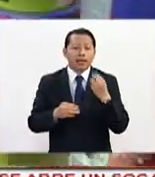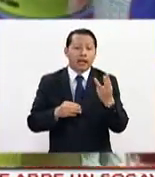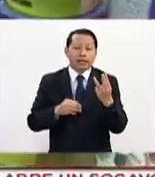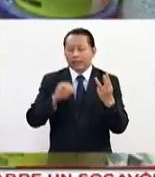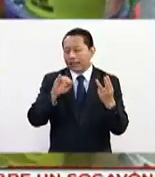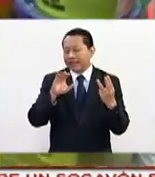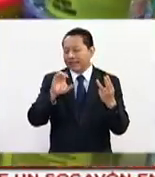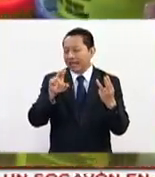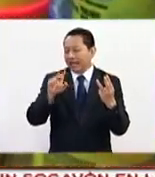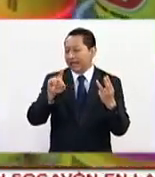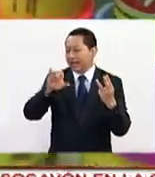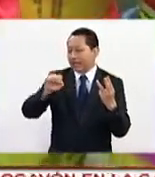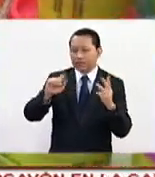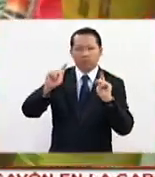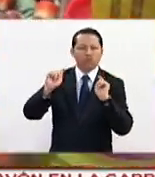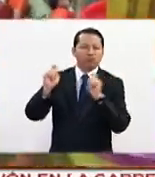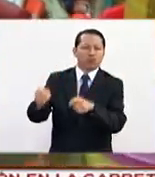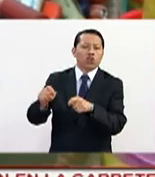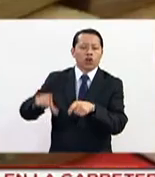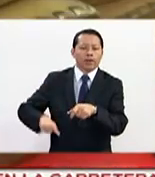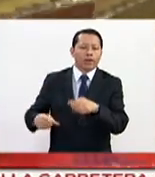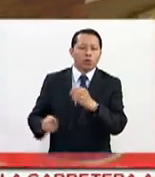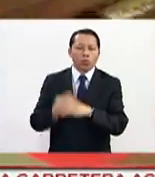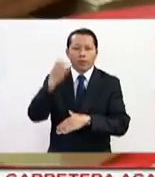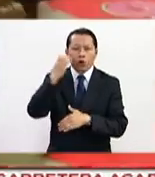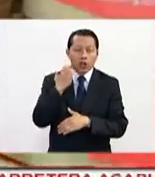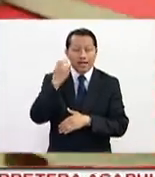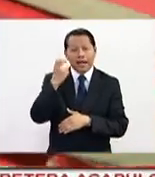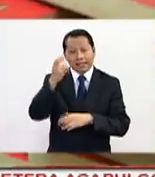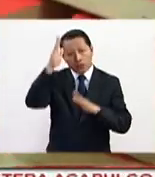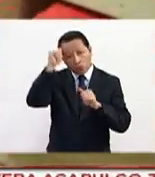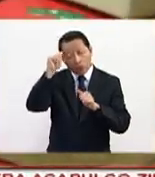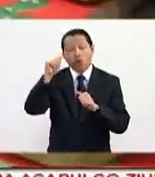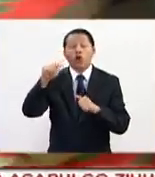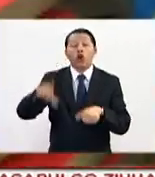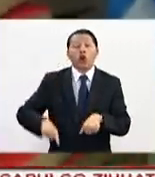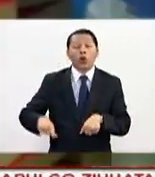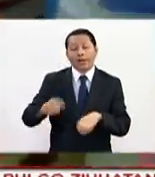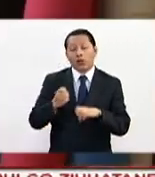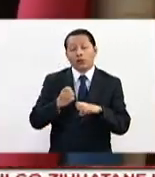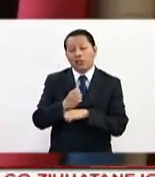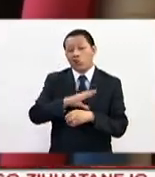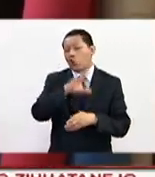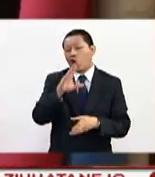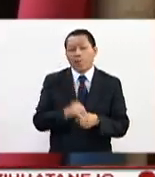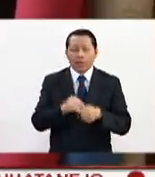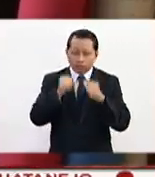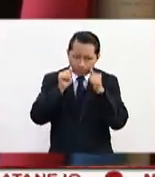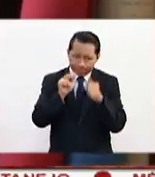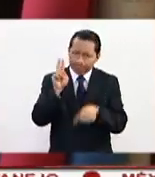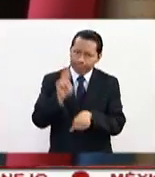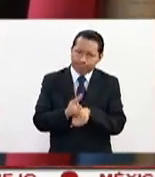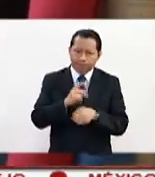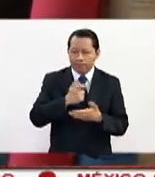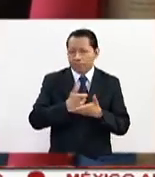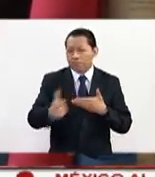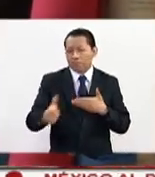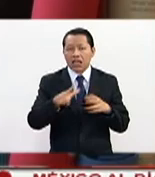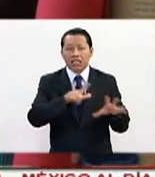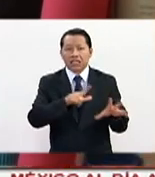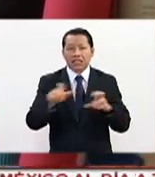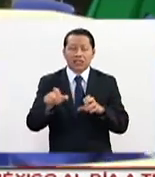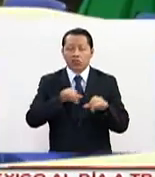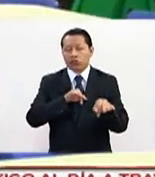desarrollo infantil al gobierno de Nuevo León. Con este acuerdo, el gobierno del estado se hará cargo en definitiva de pagar a los más de